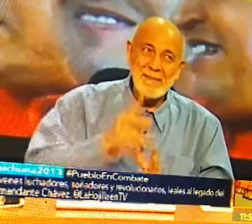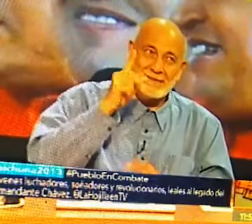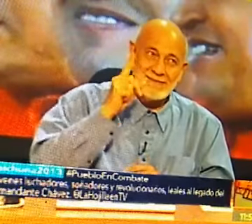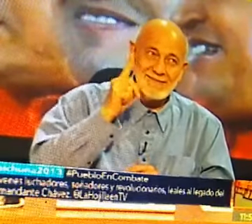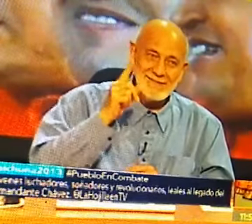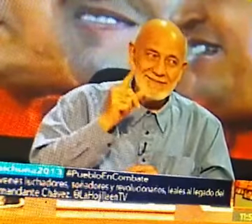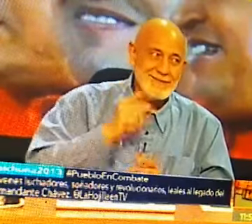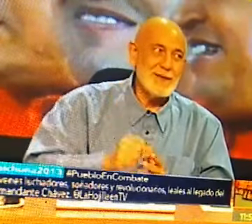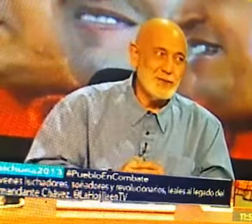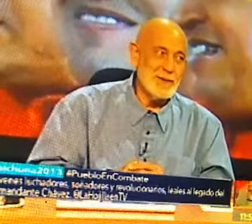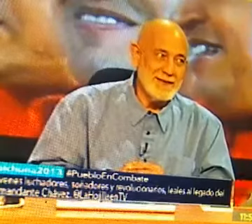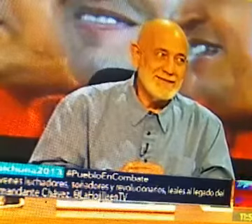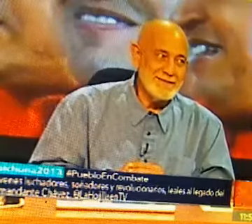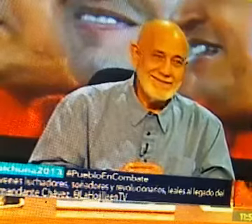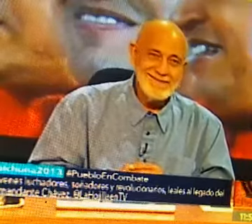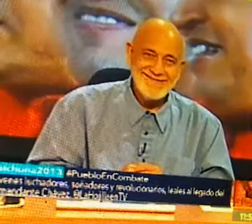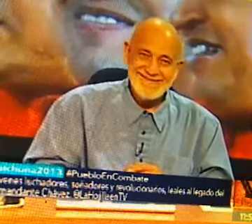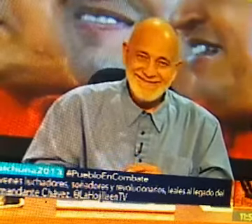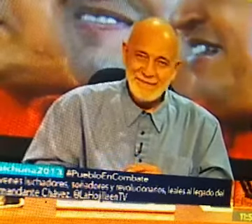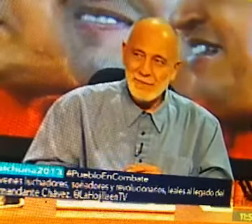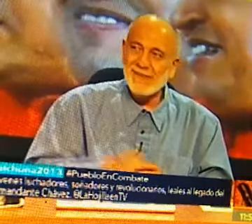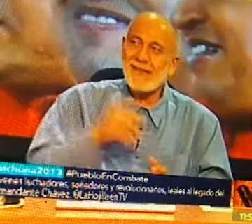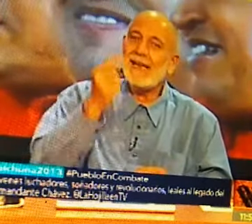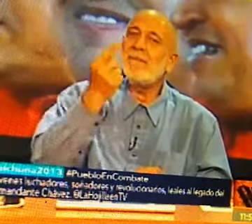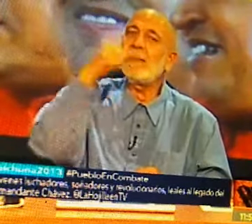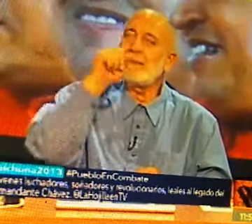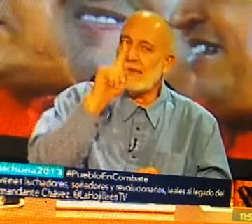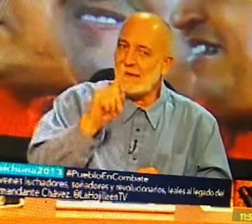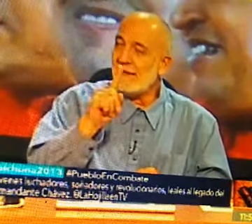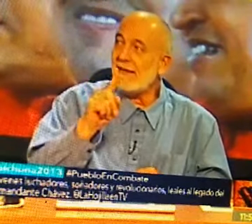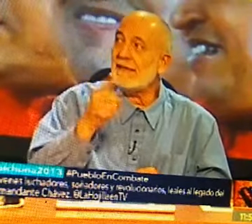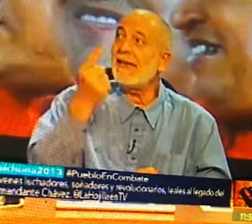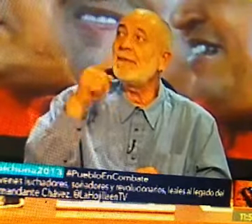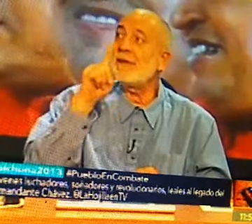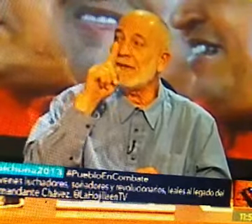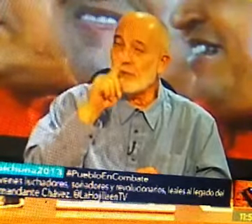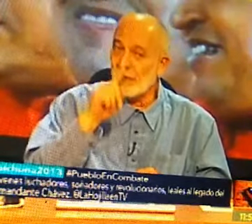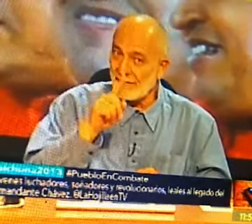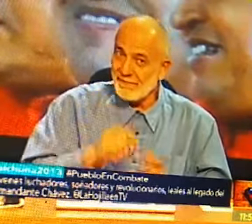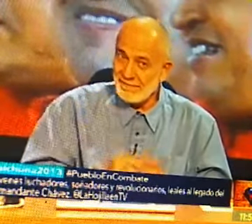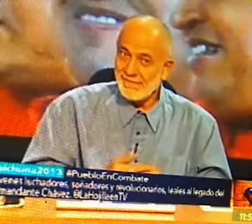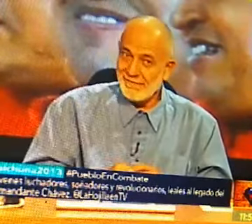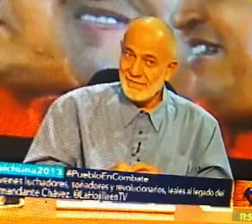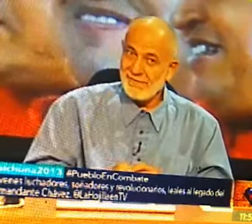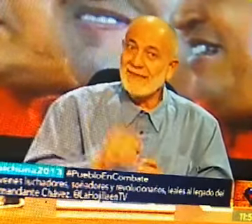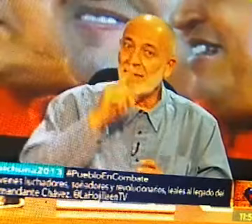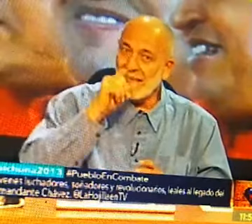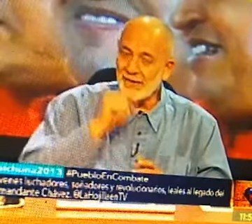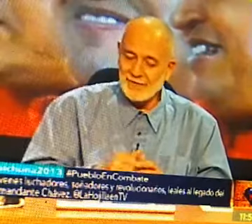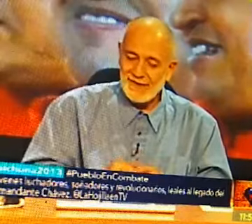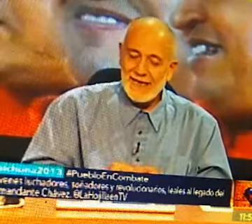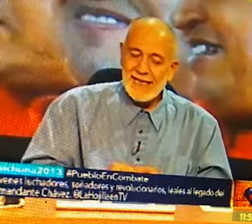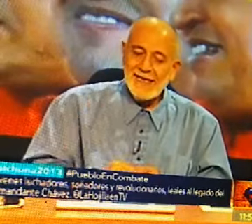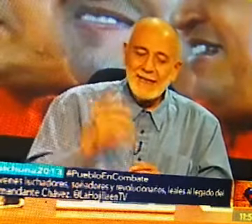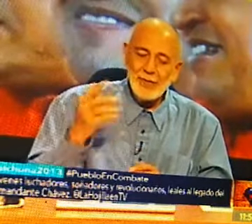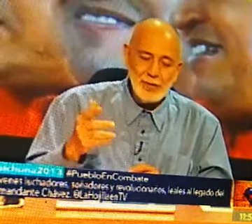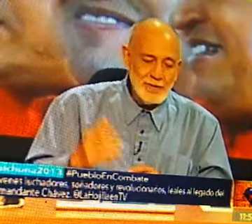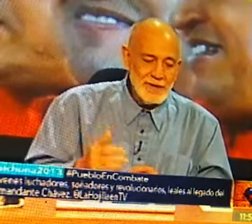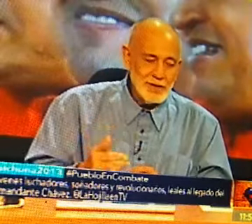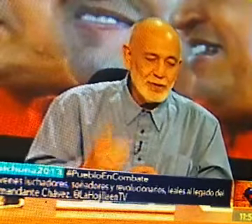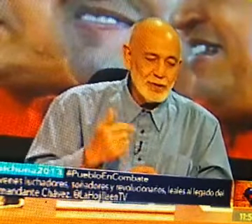Teman cuando llueve. Porque serán las mejores batallas y serán las mejores victorias. Teman a eso. Y